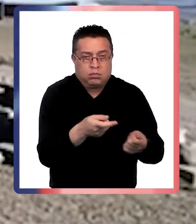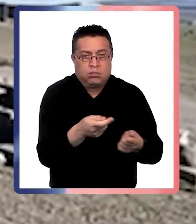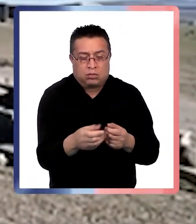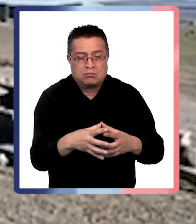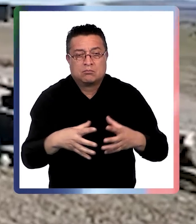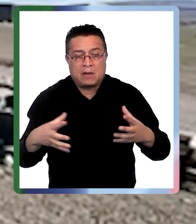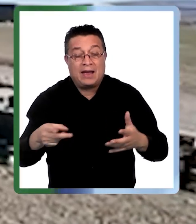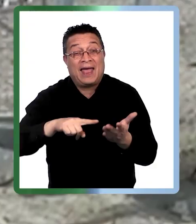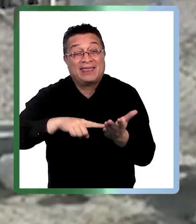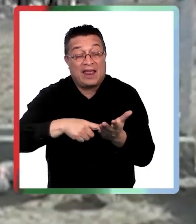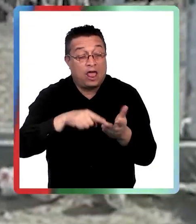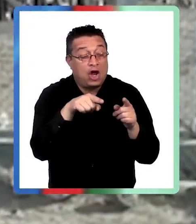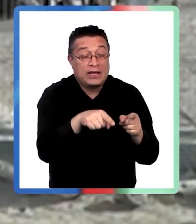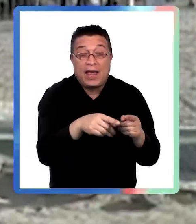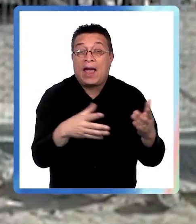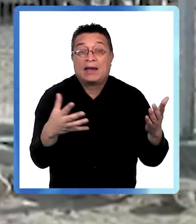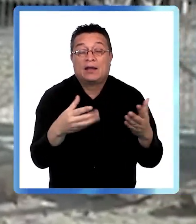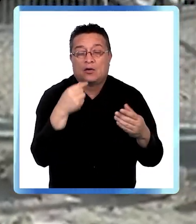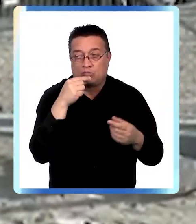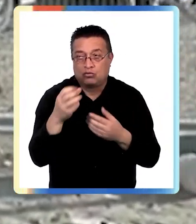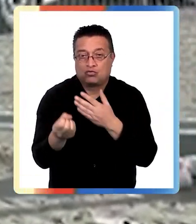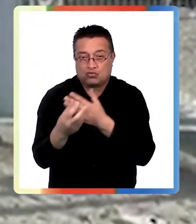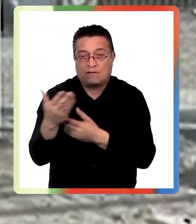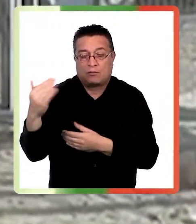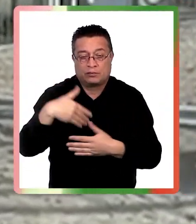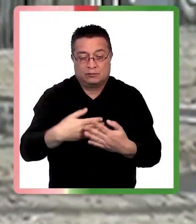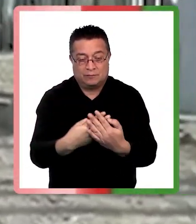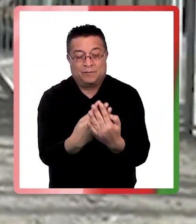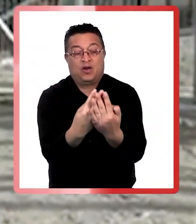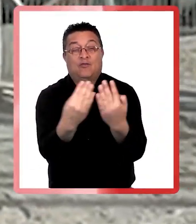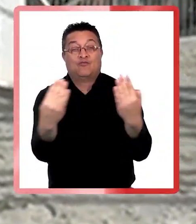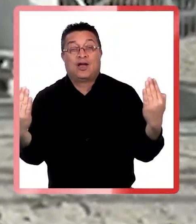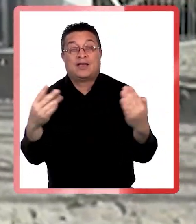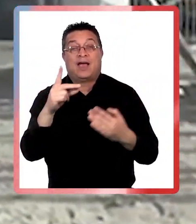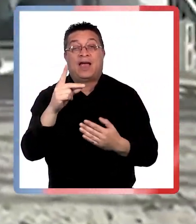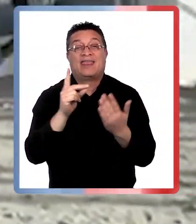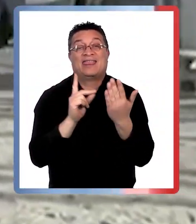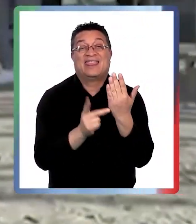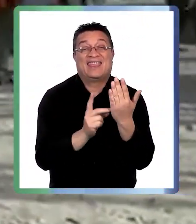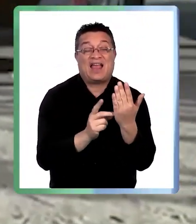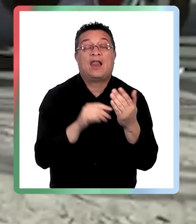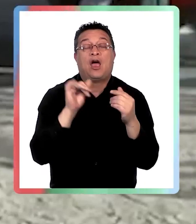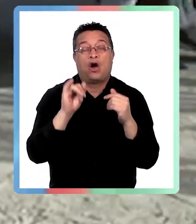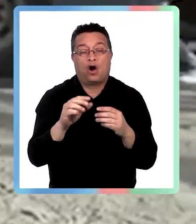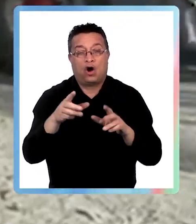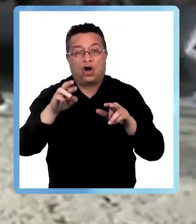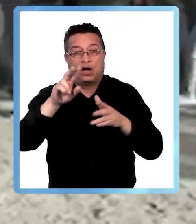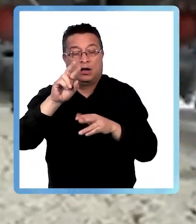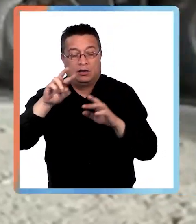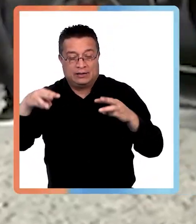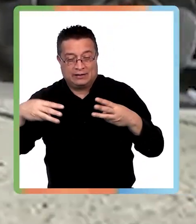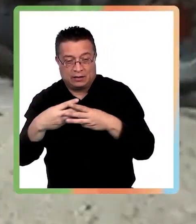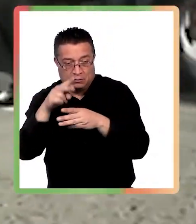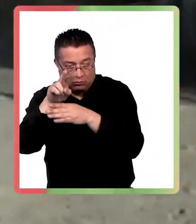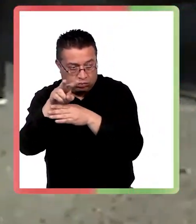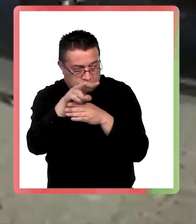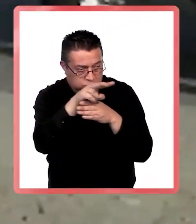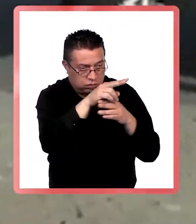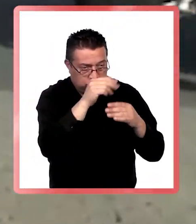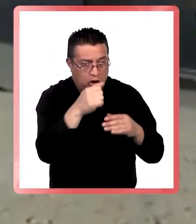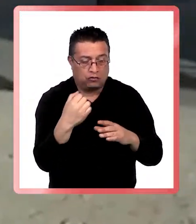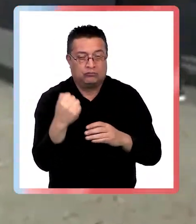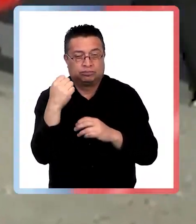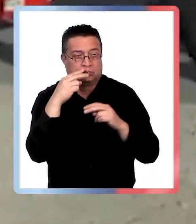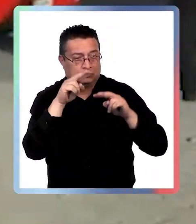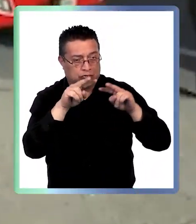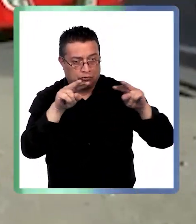más importante de esa tecnología está por llegar, como por ejemplo la muralla digital o la extensión de la red de puestos de observación fronteriza, que ya tenemos el